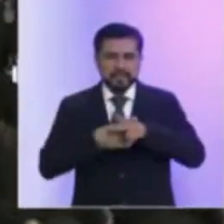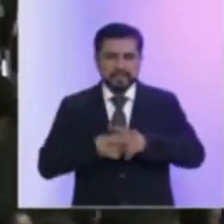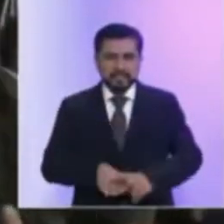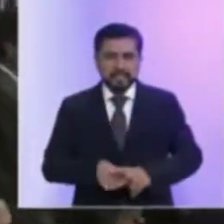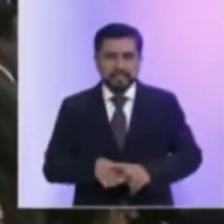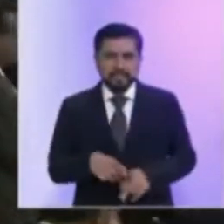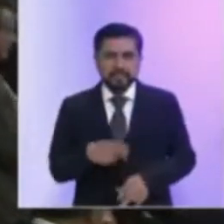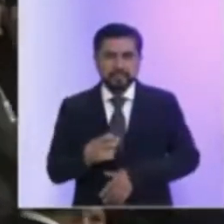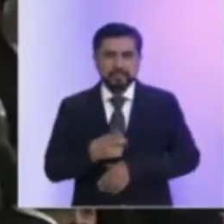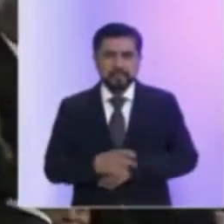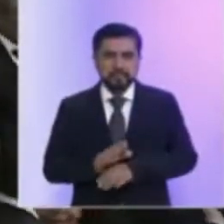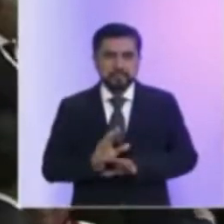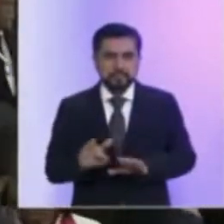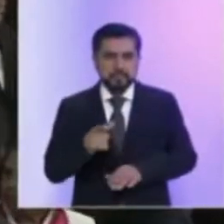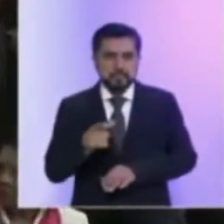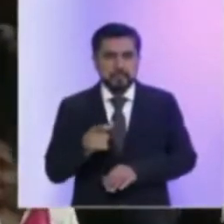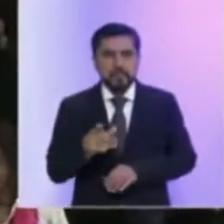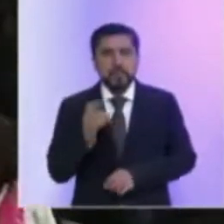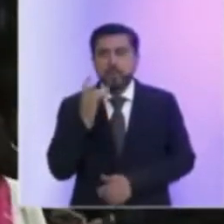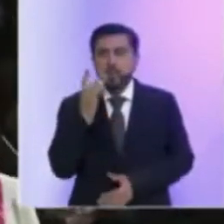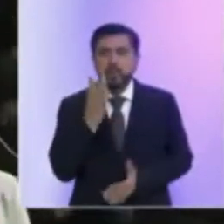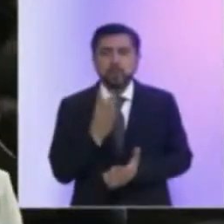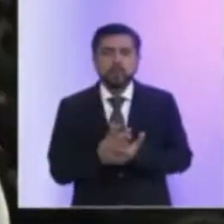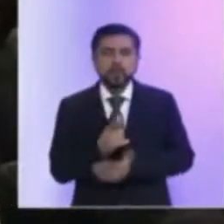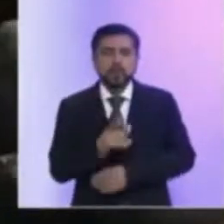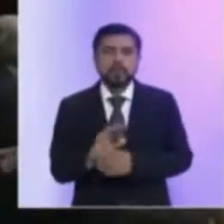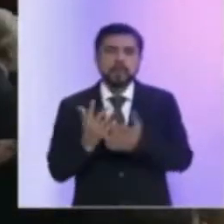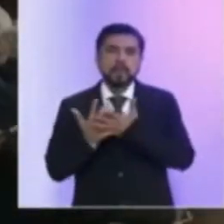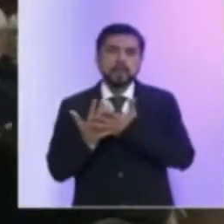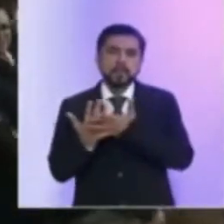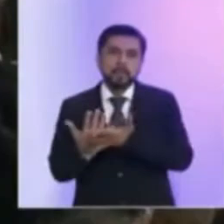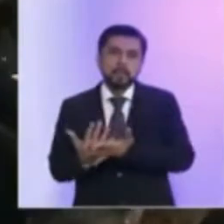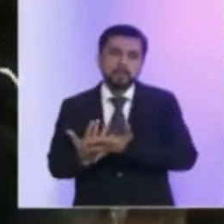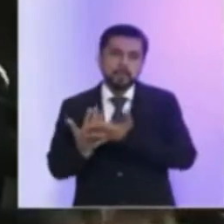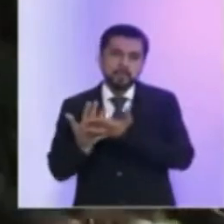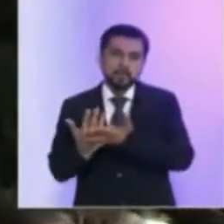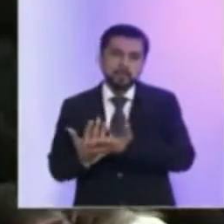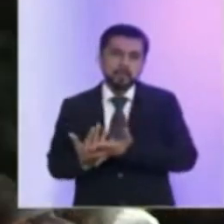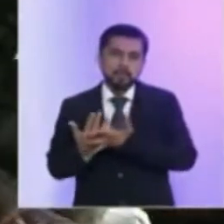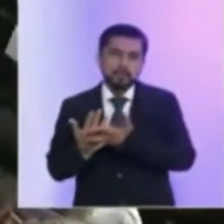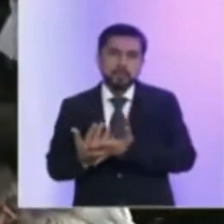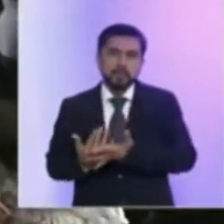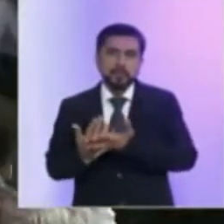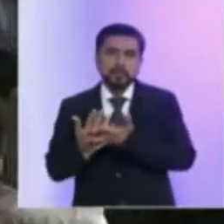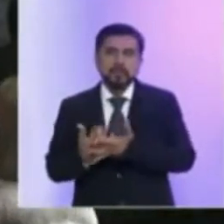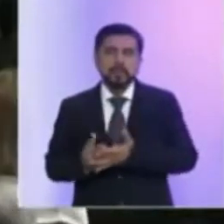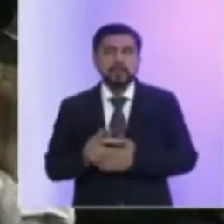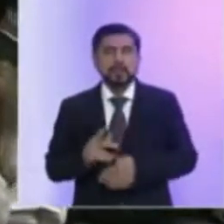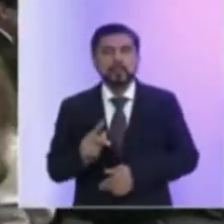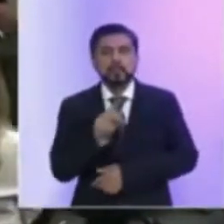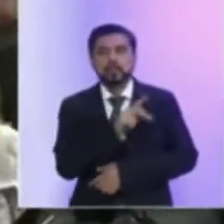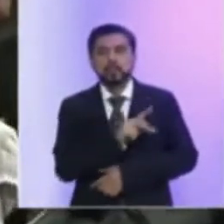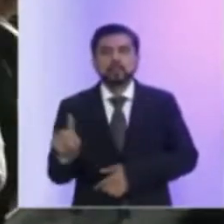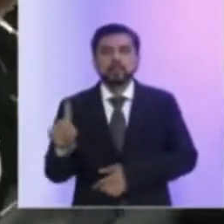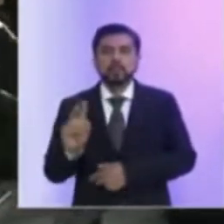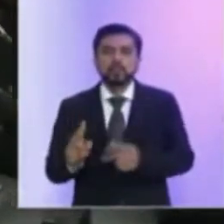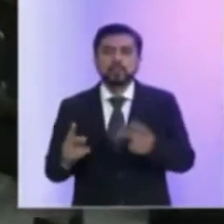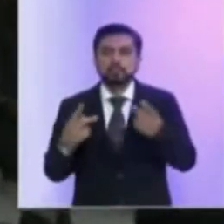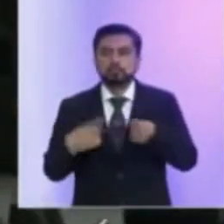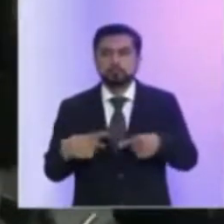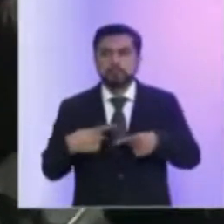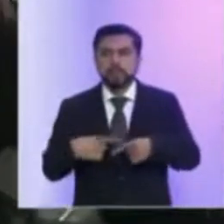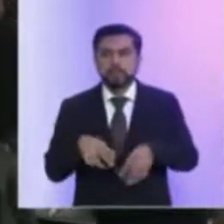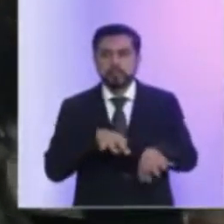esto comience, ya nada más está esperando la llegada de todos los integrantes de esta